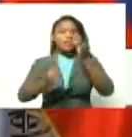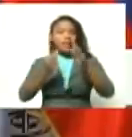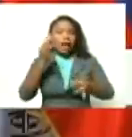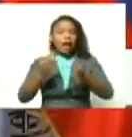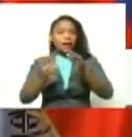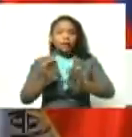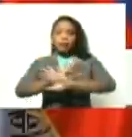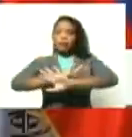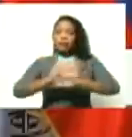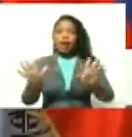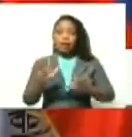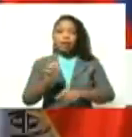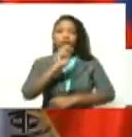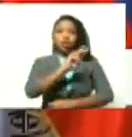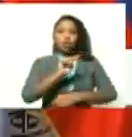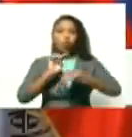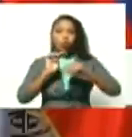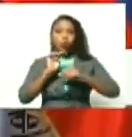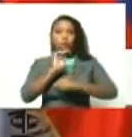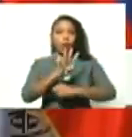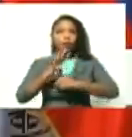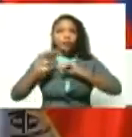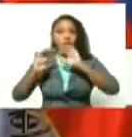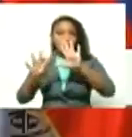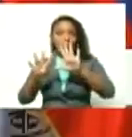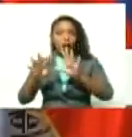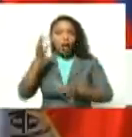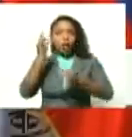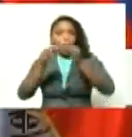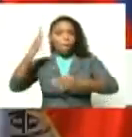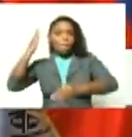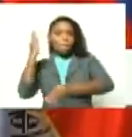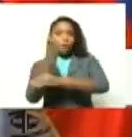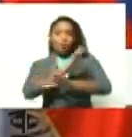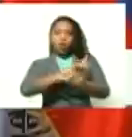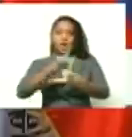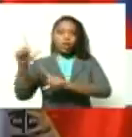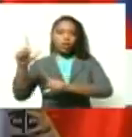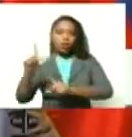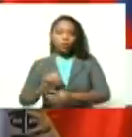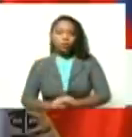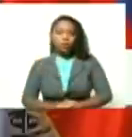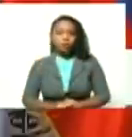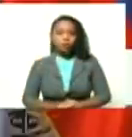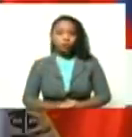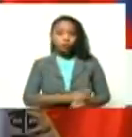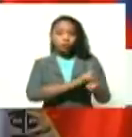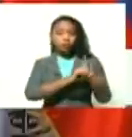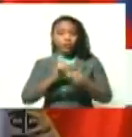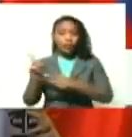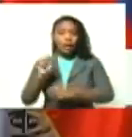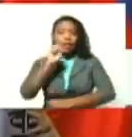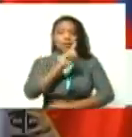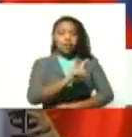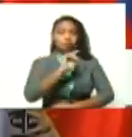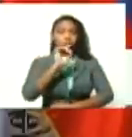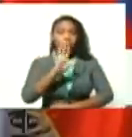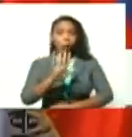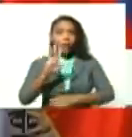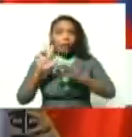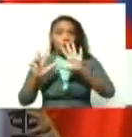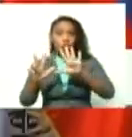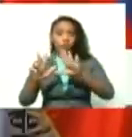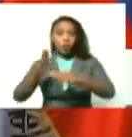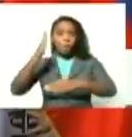cuales 249 han sido judicializados. De ellos, 158 han